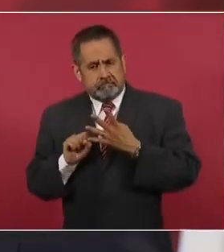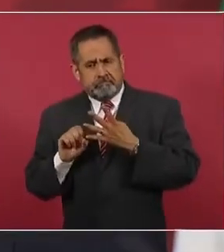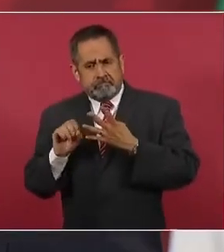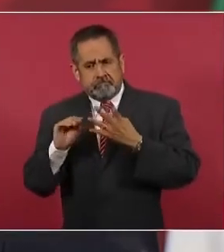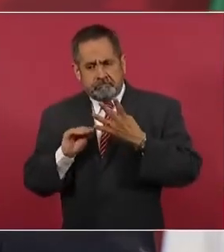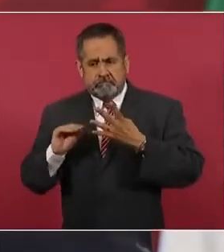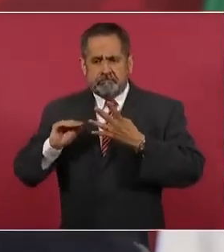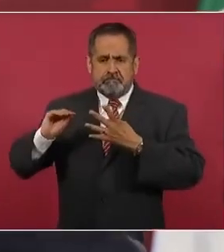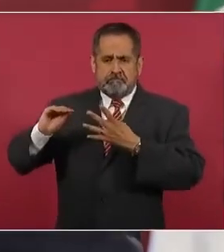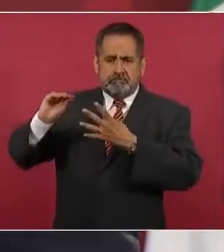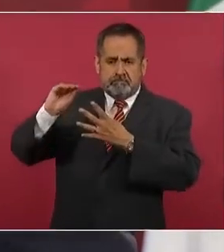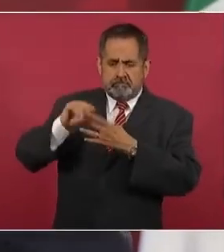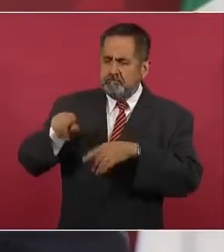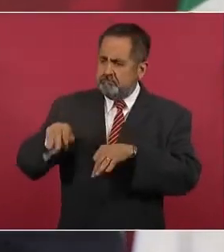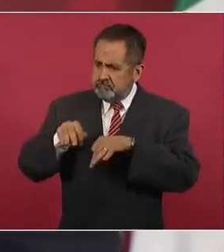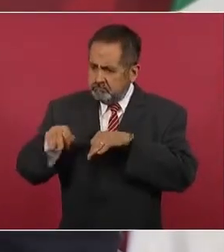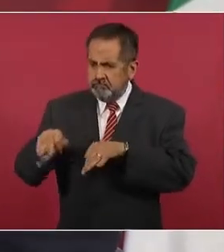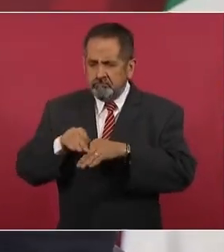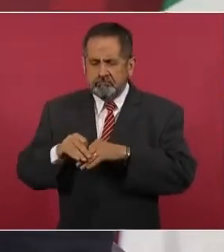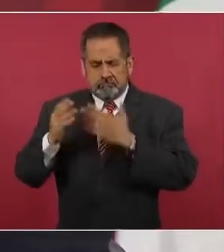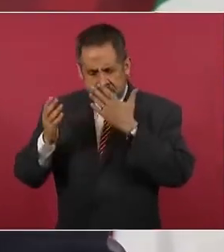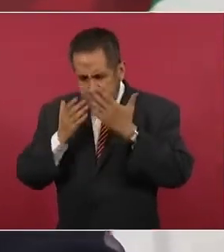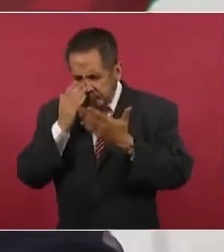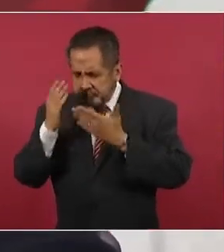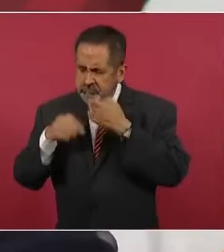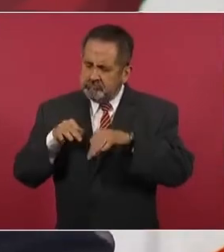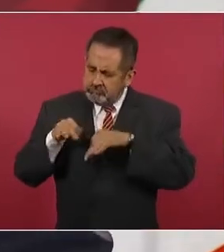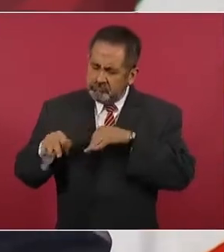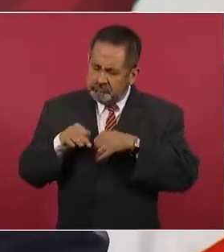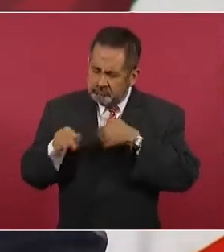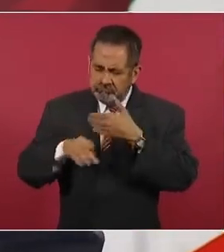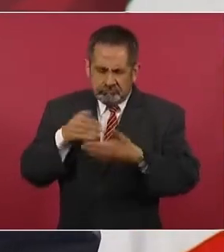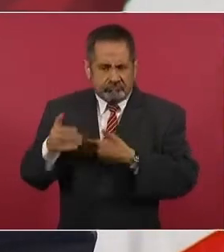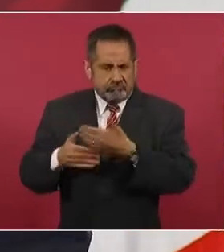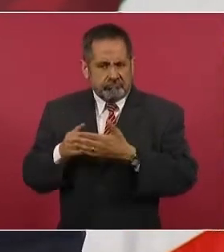social, con trabajo, con estudio,